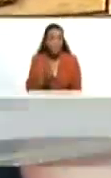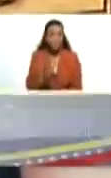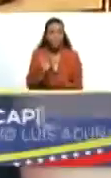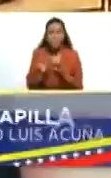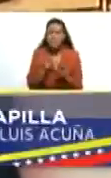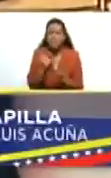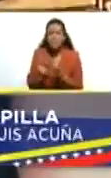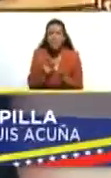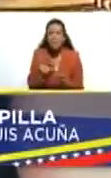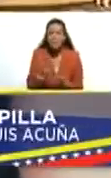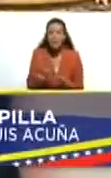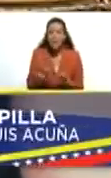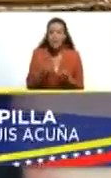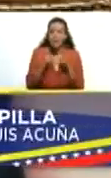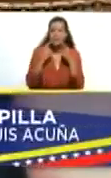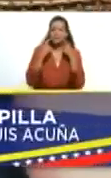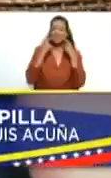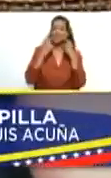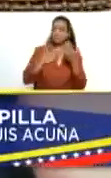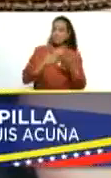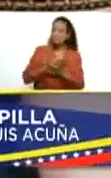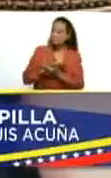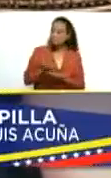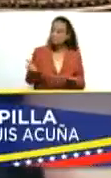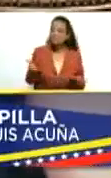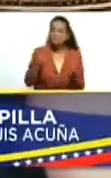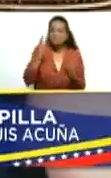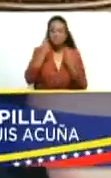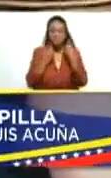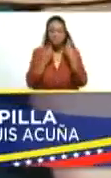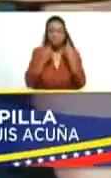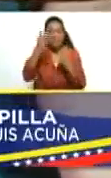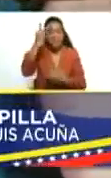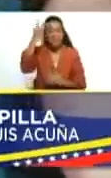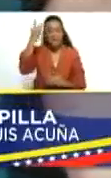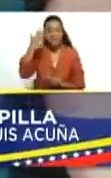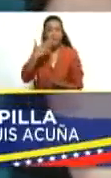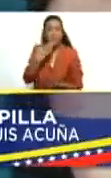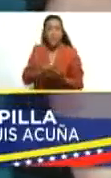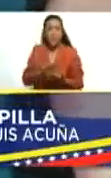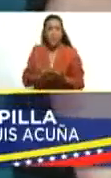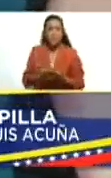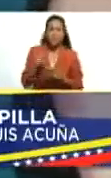siempre sonriente, afable, propositivo, inteligente.